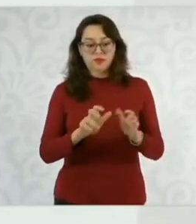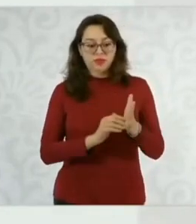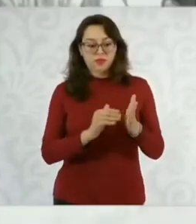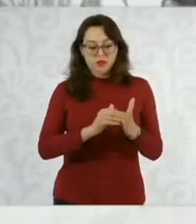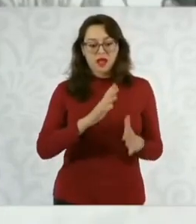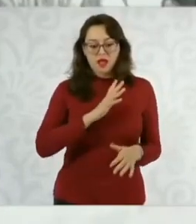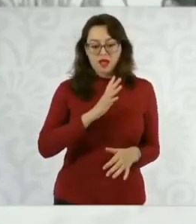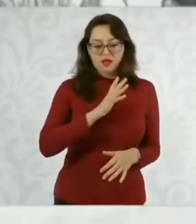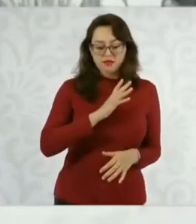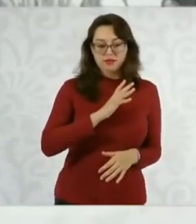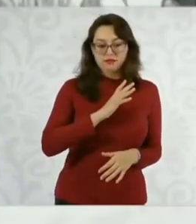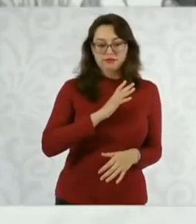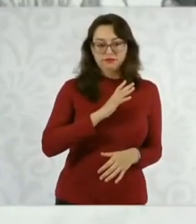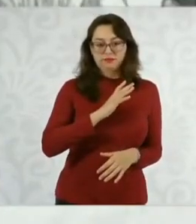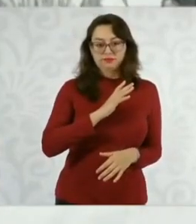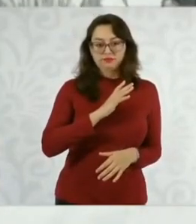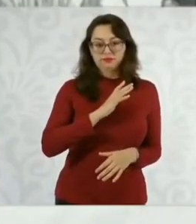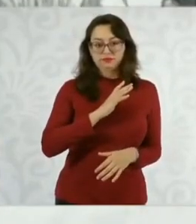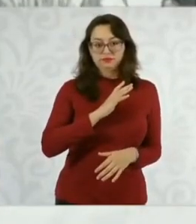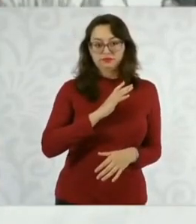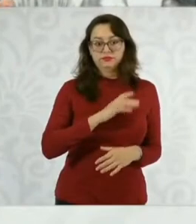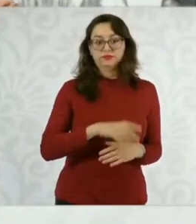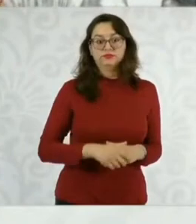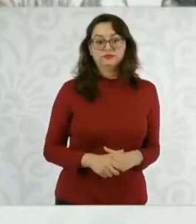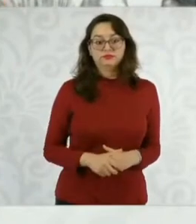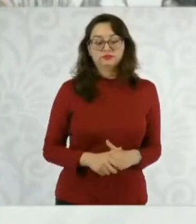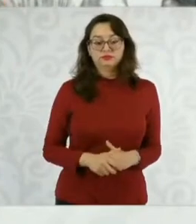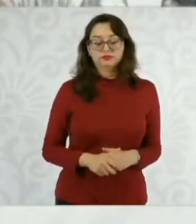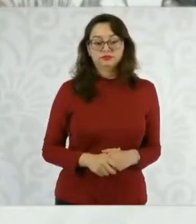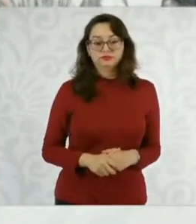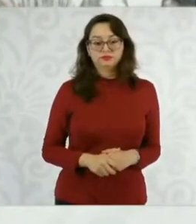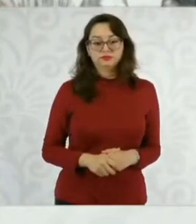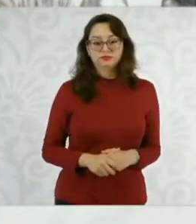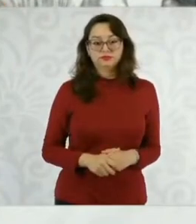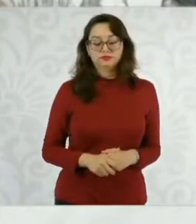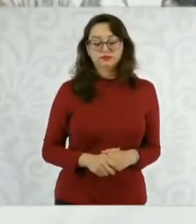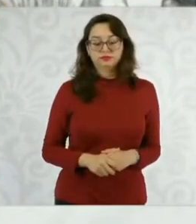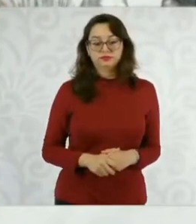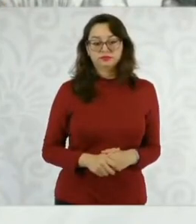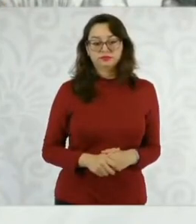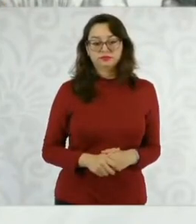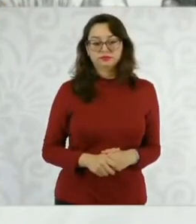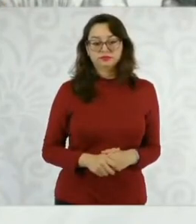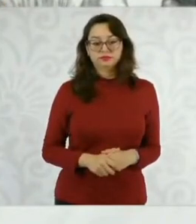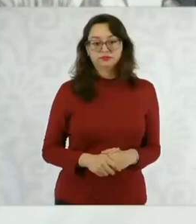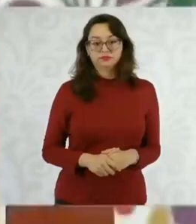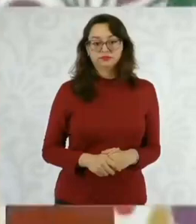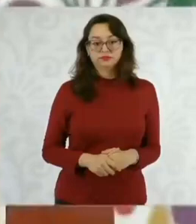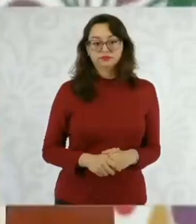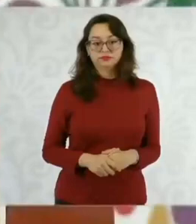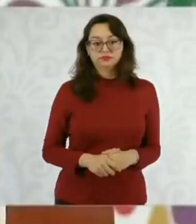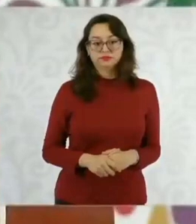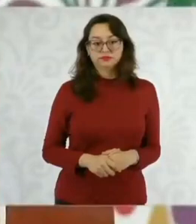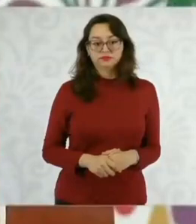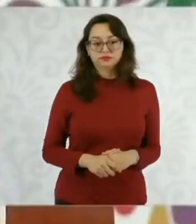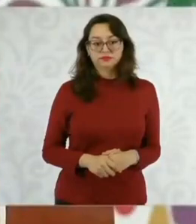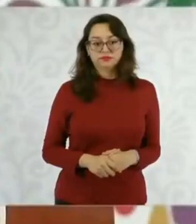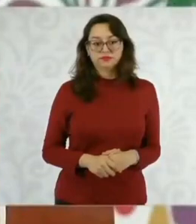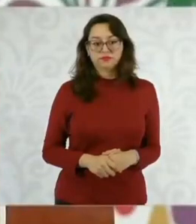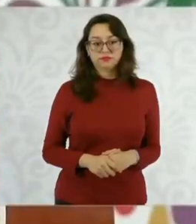disponible. Entonces, si públicamente pues es digamos